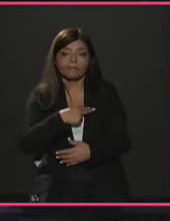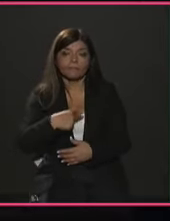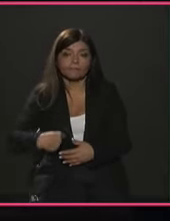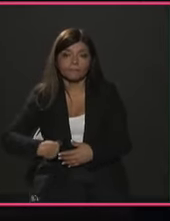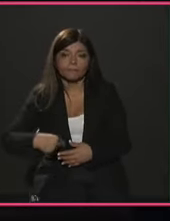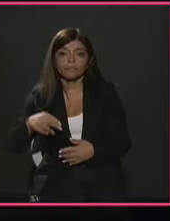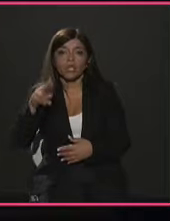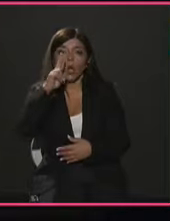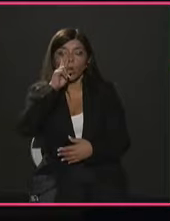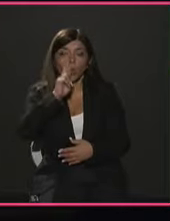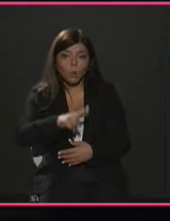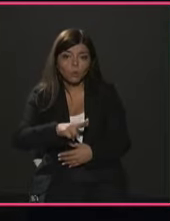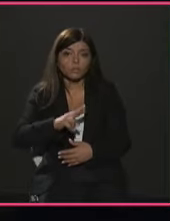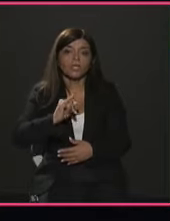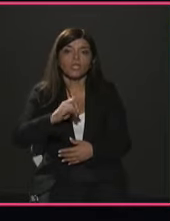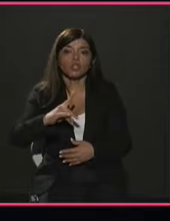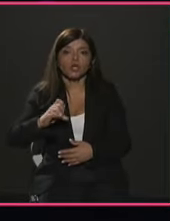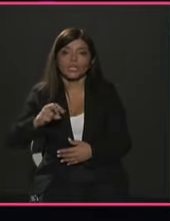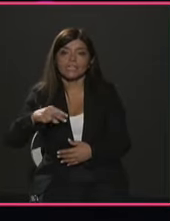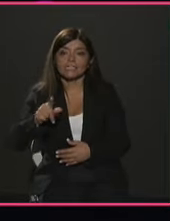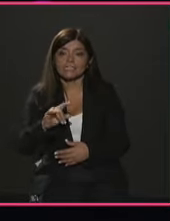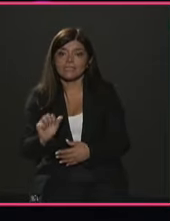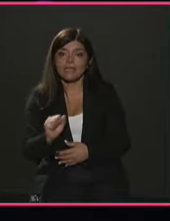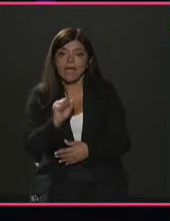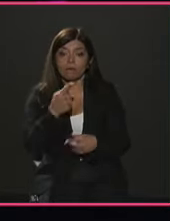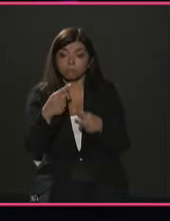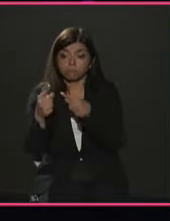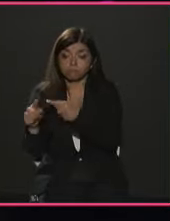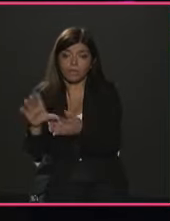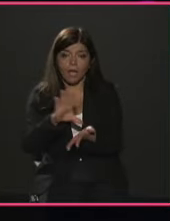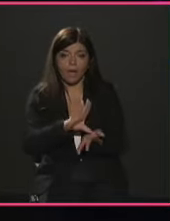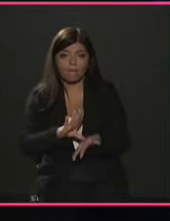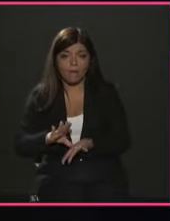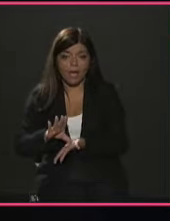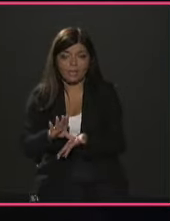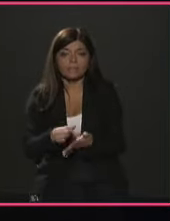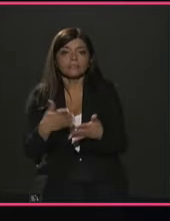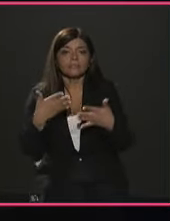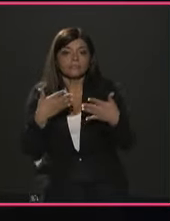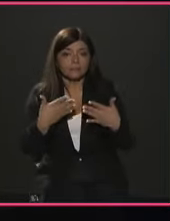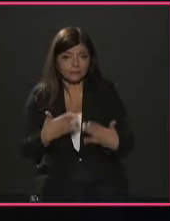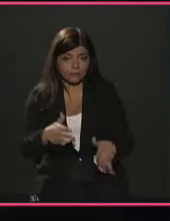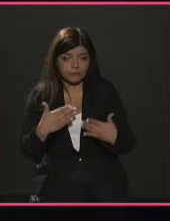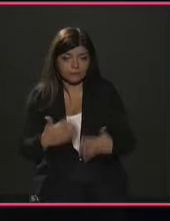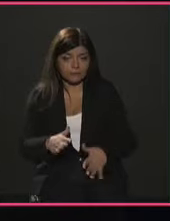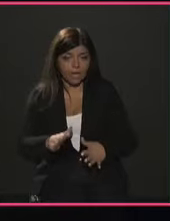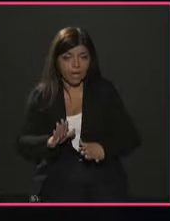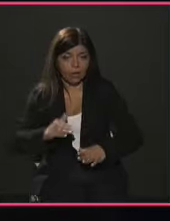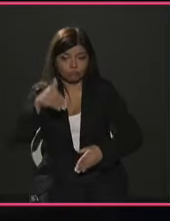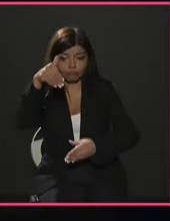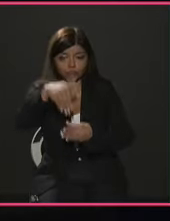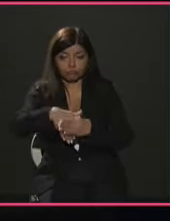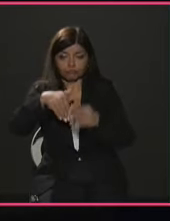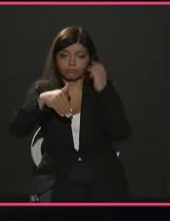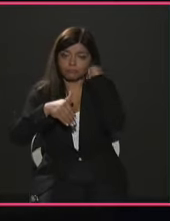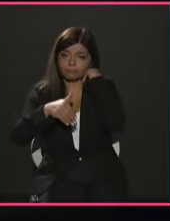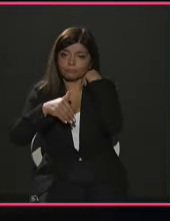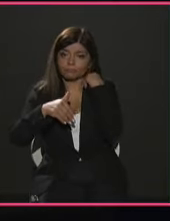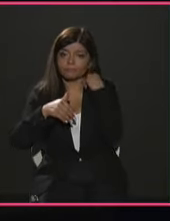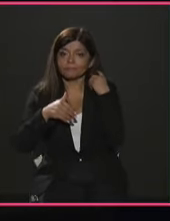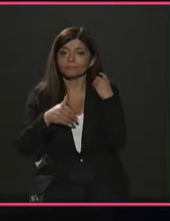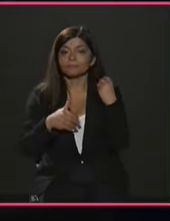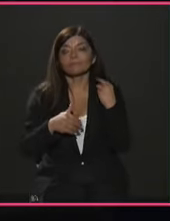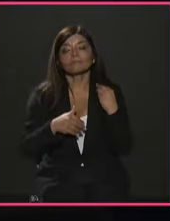Rusia Indonesia muchos de estos países ya son puntos importantes